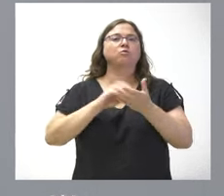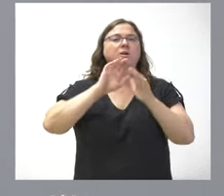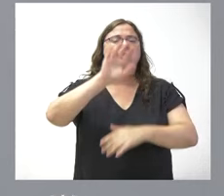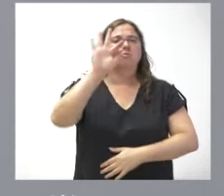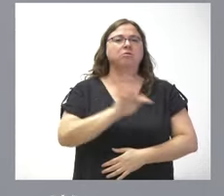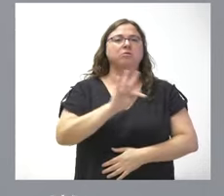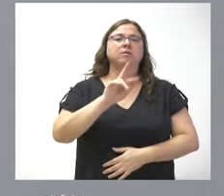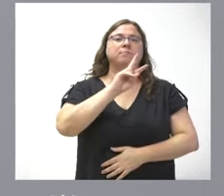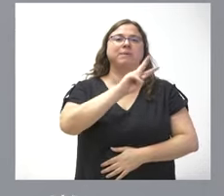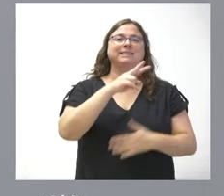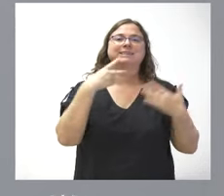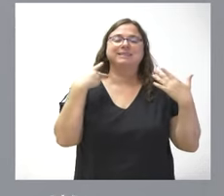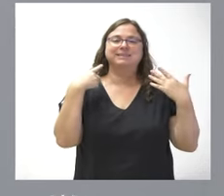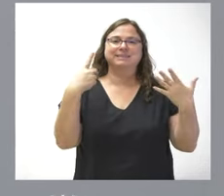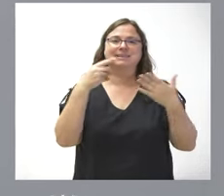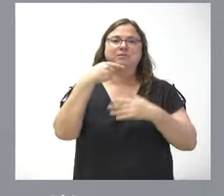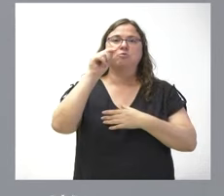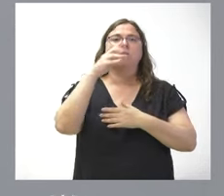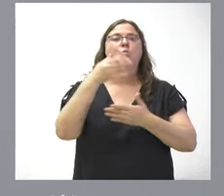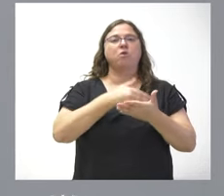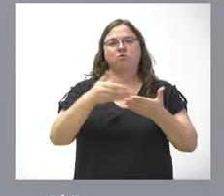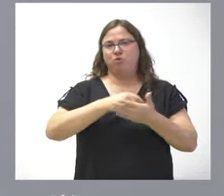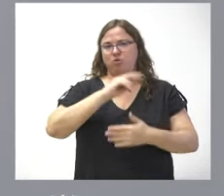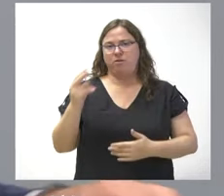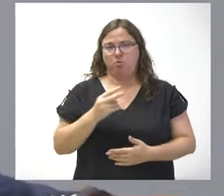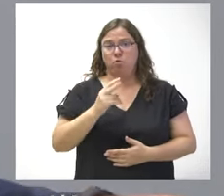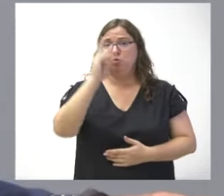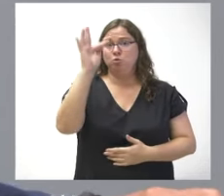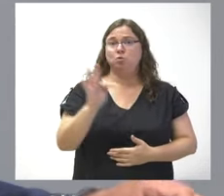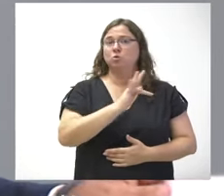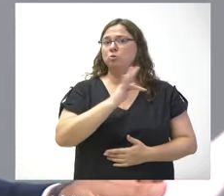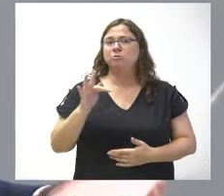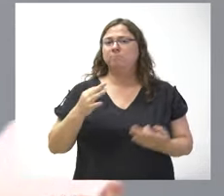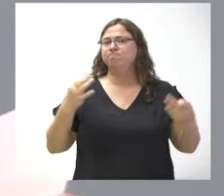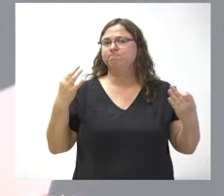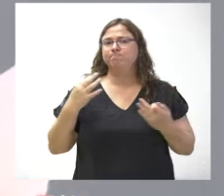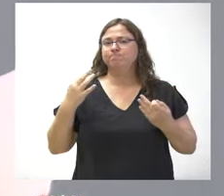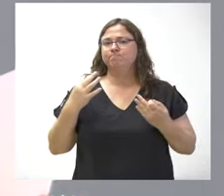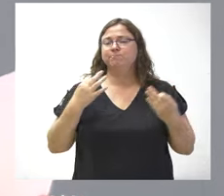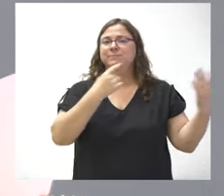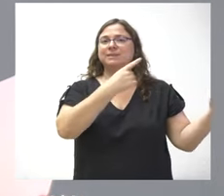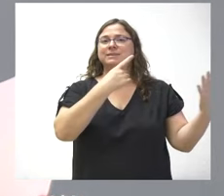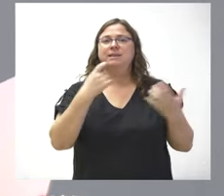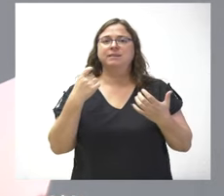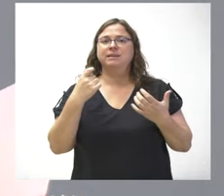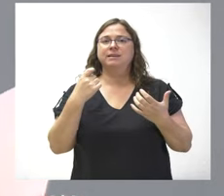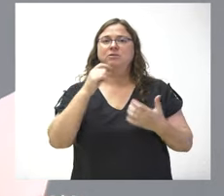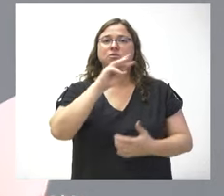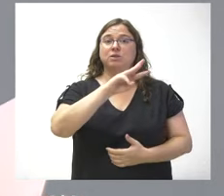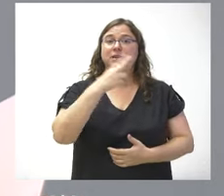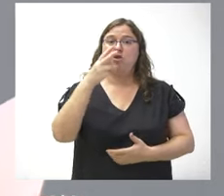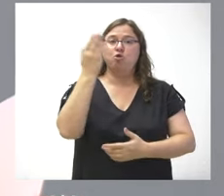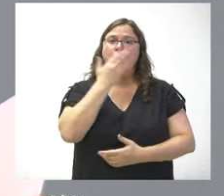26,4 millones de euros en total estamos hablando de 632